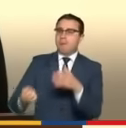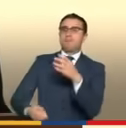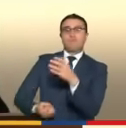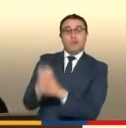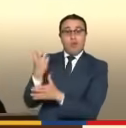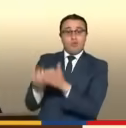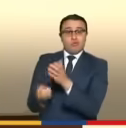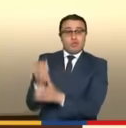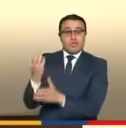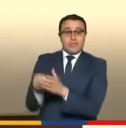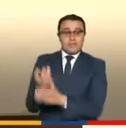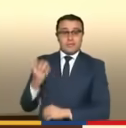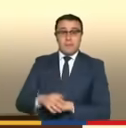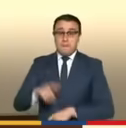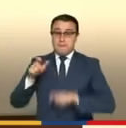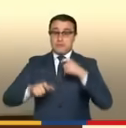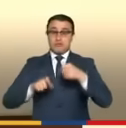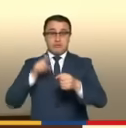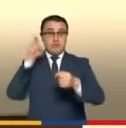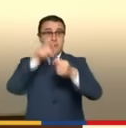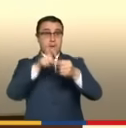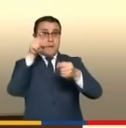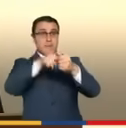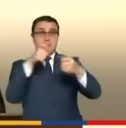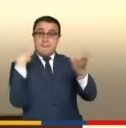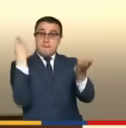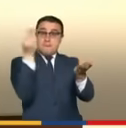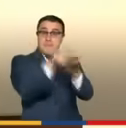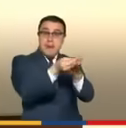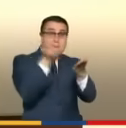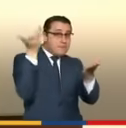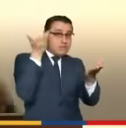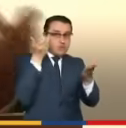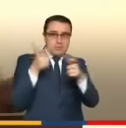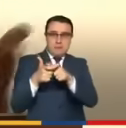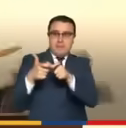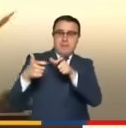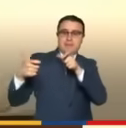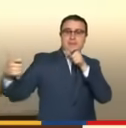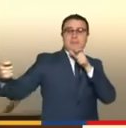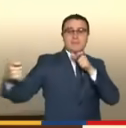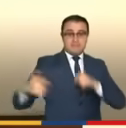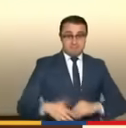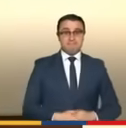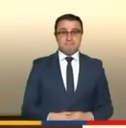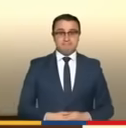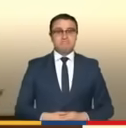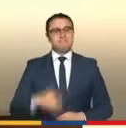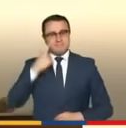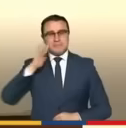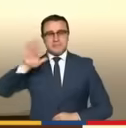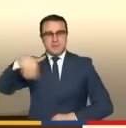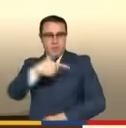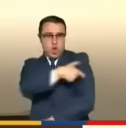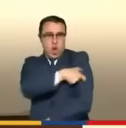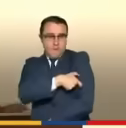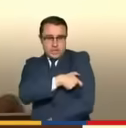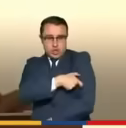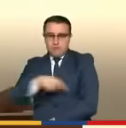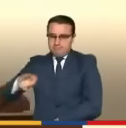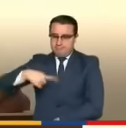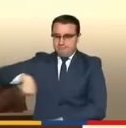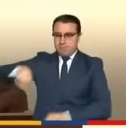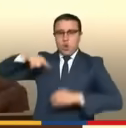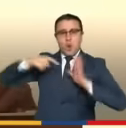aumentando la base de cotizantes. Ya verán en las comisiones cómo se refleja esto en los cuadros, no nos adelantemos a